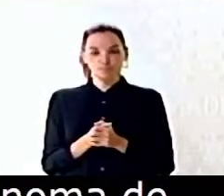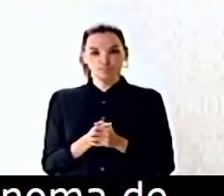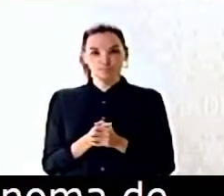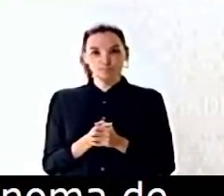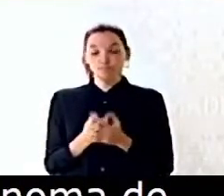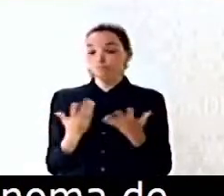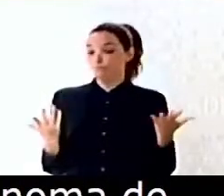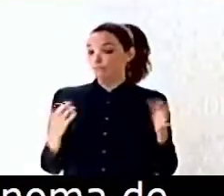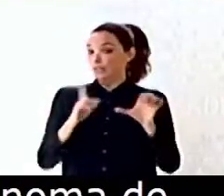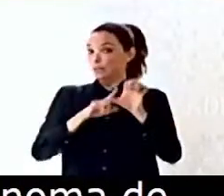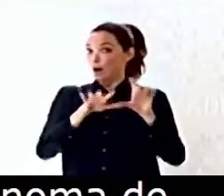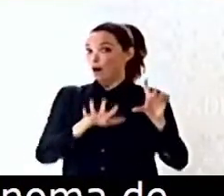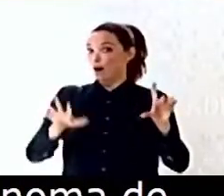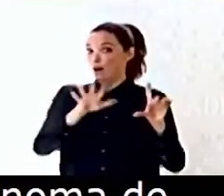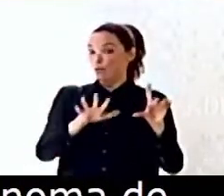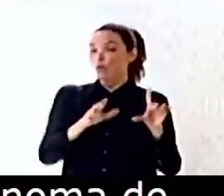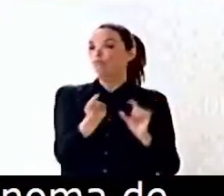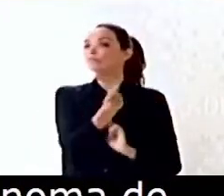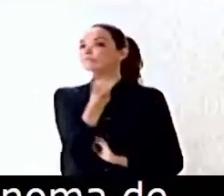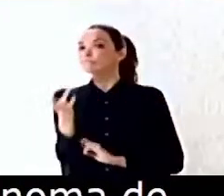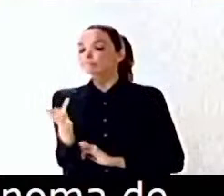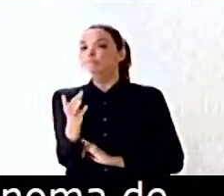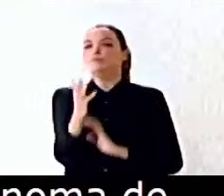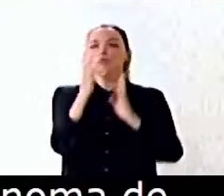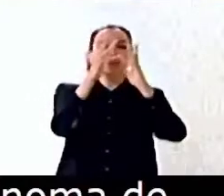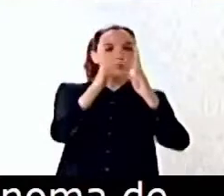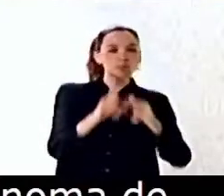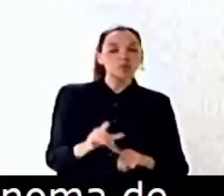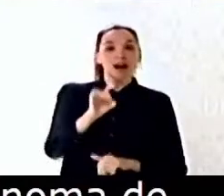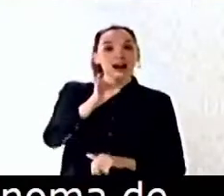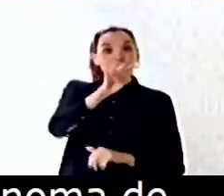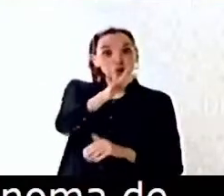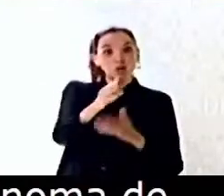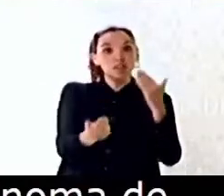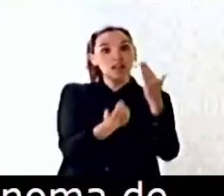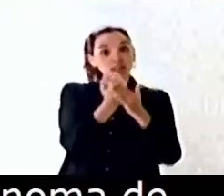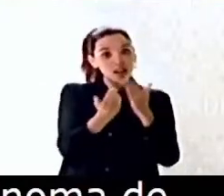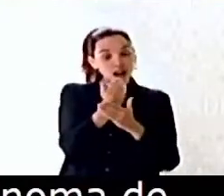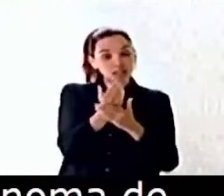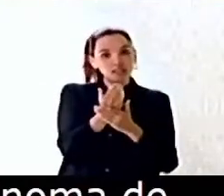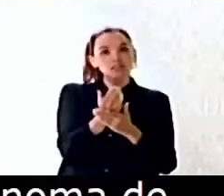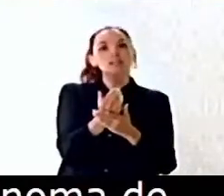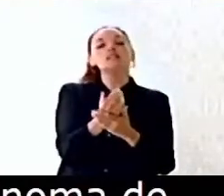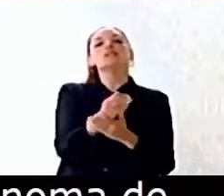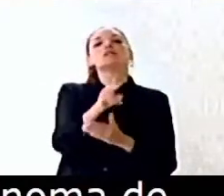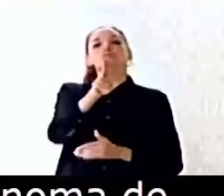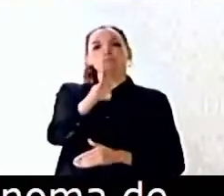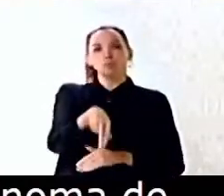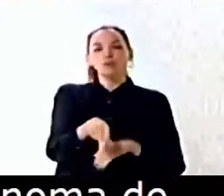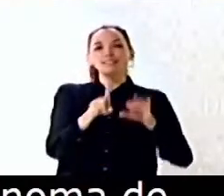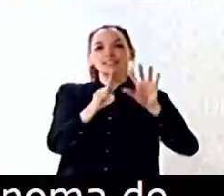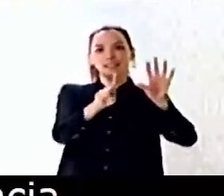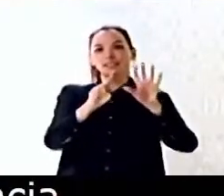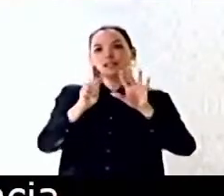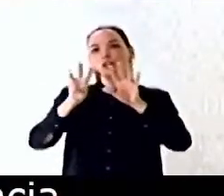tiene hoy unas cifras de incidencia a los 14 días de 68 casos por 100.000